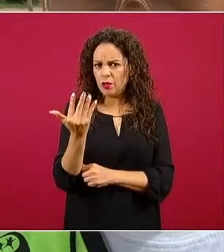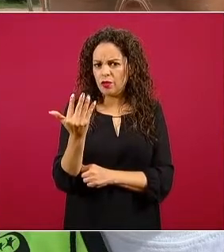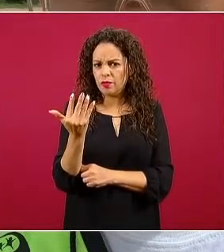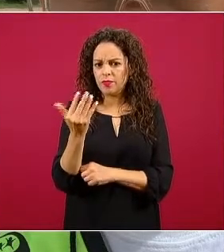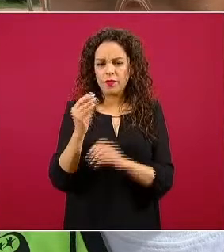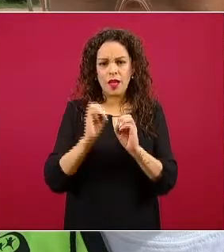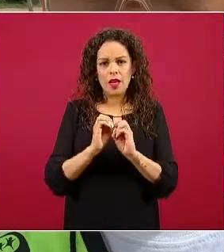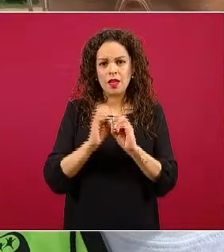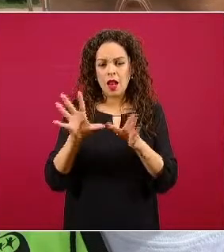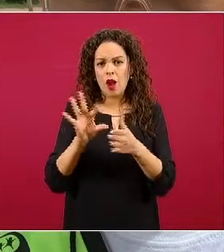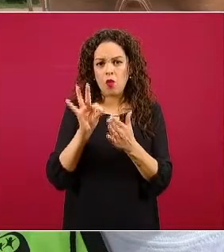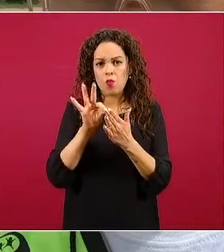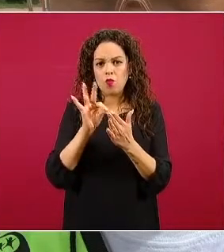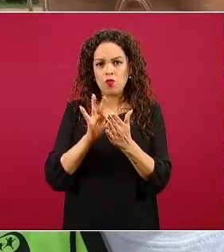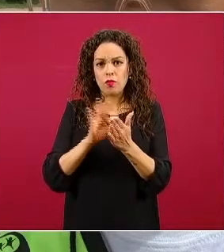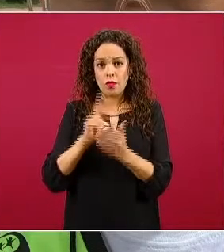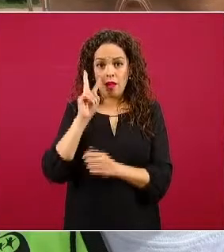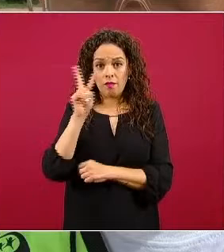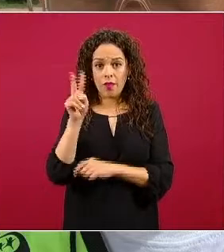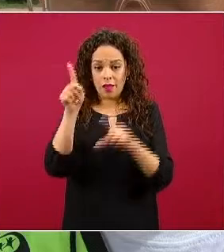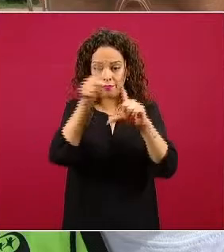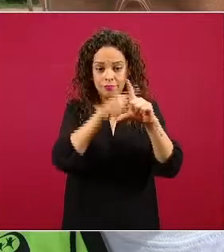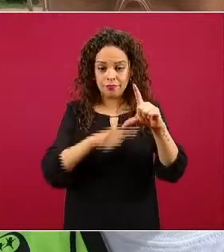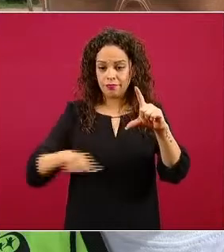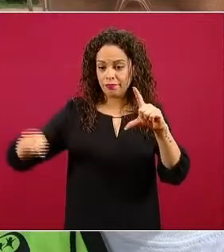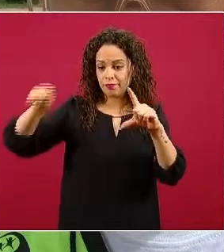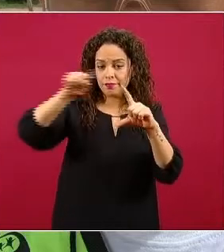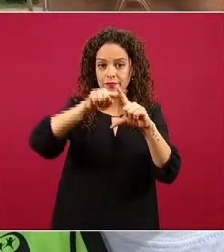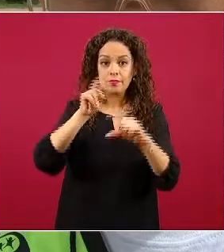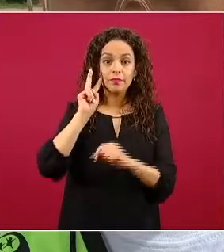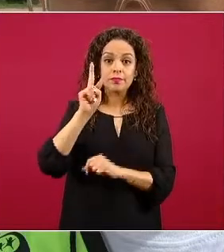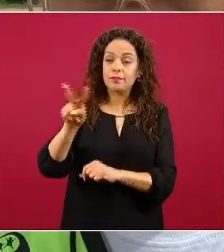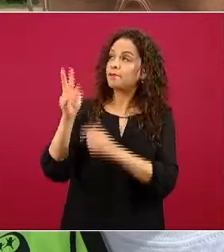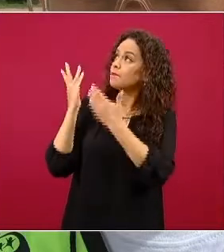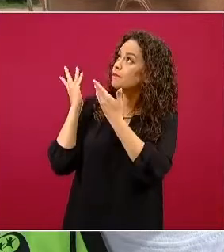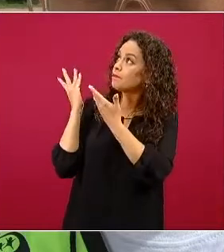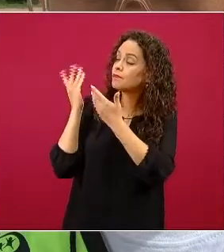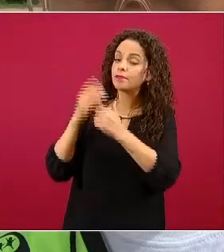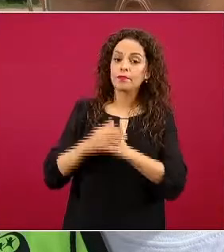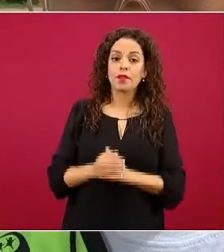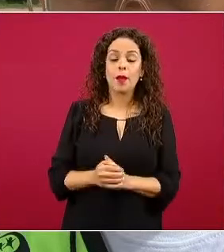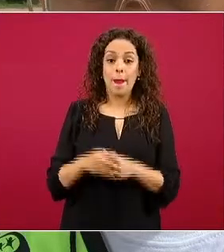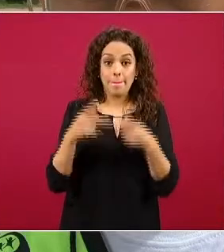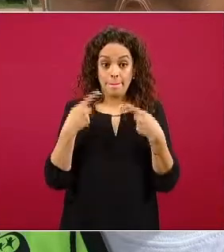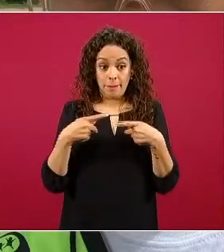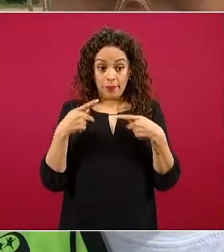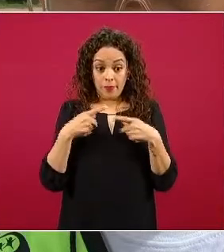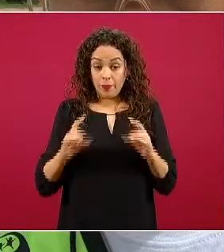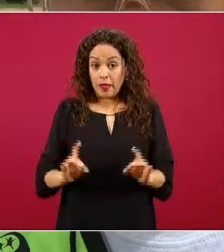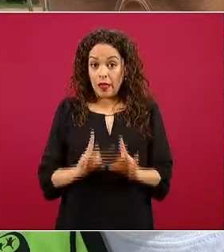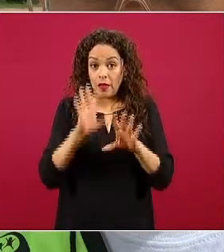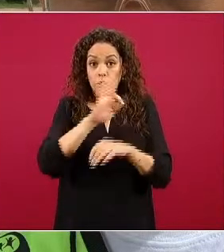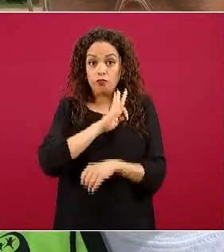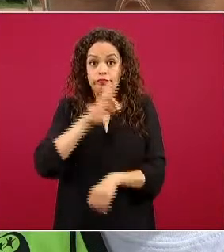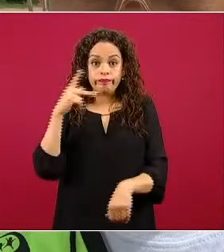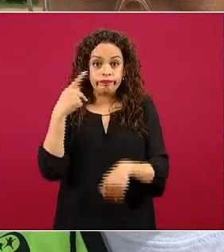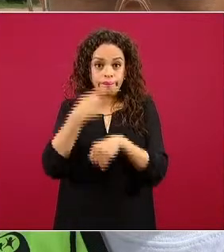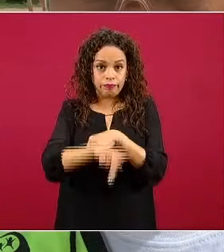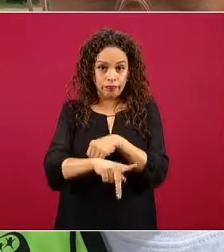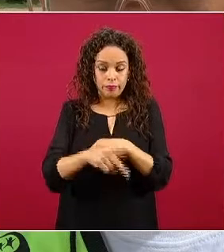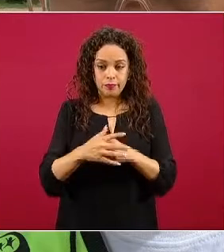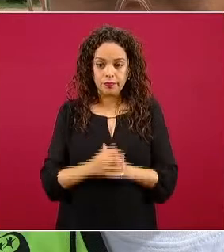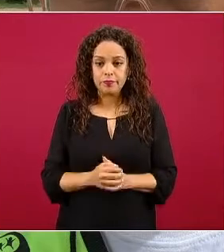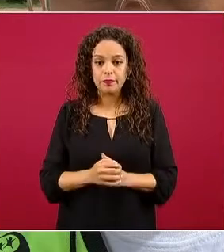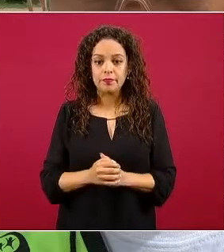puntos clave en este ciclo. Identificar personas en riesgo, independientemente de si tienen